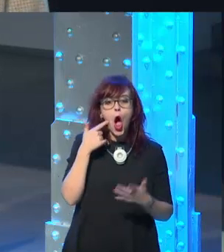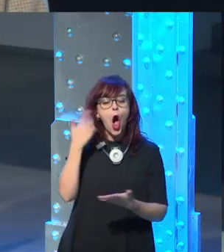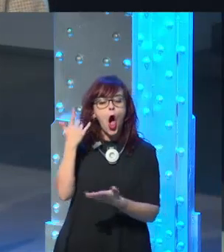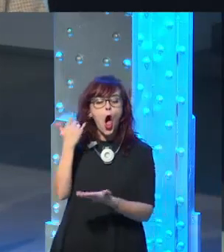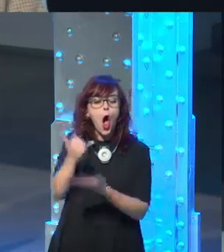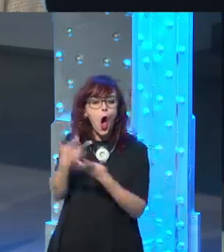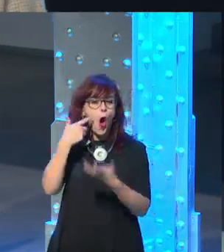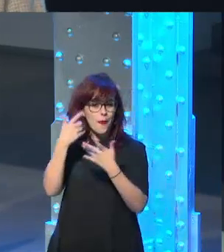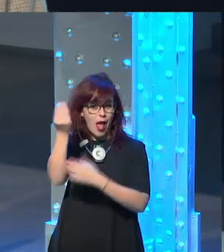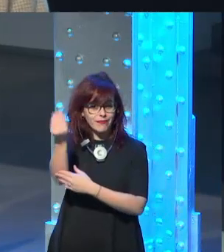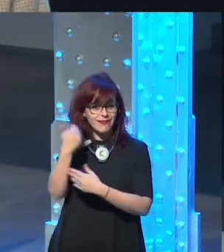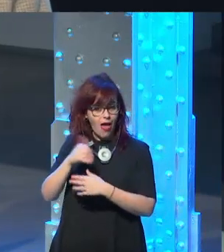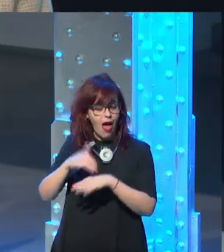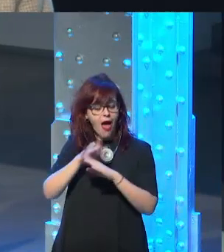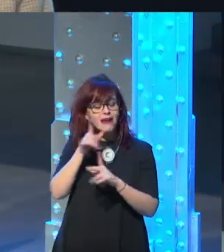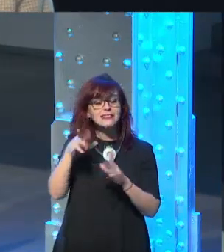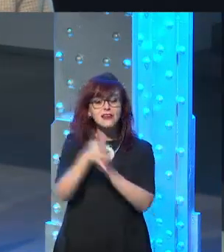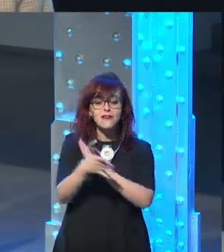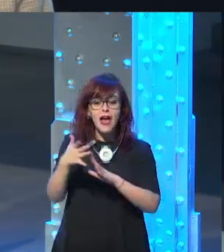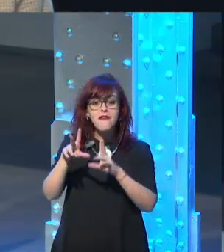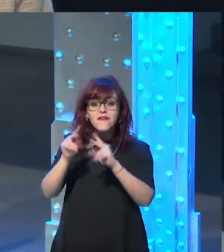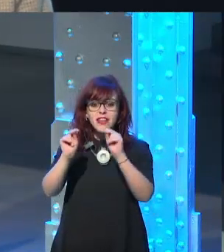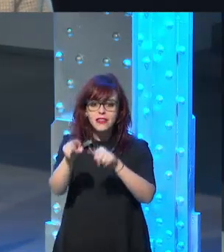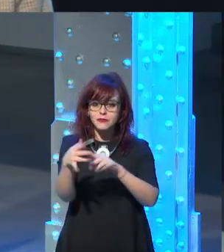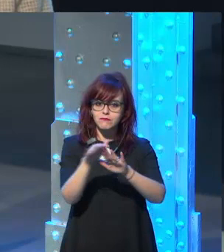estaba terminada, los científicos, quiero decir.